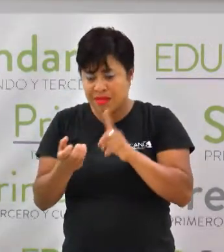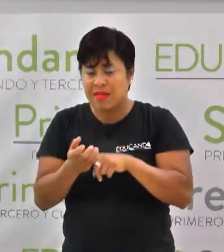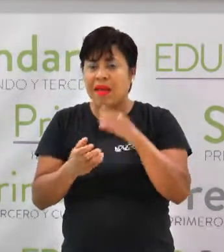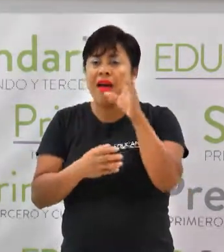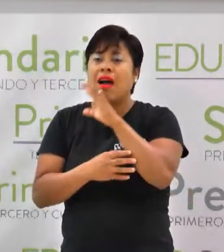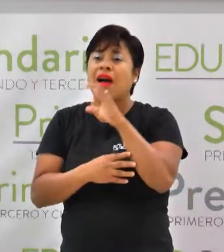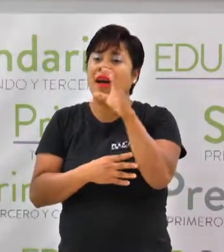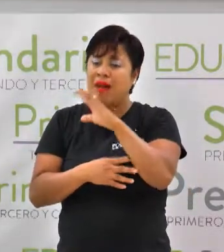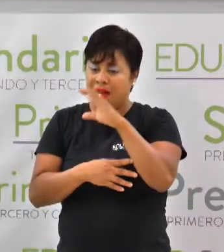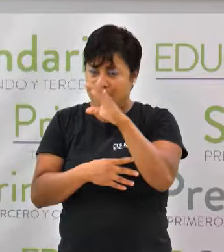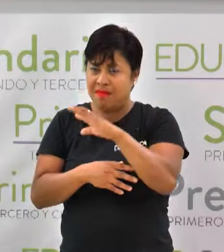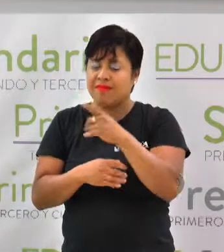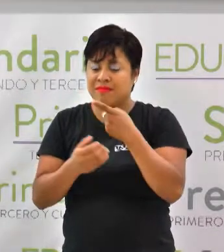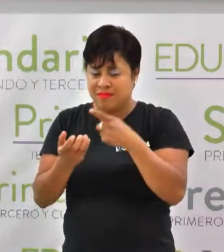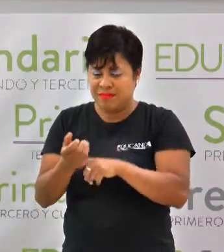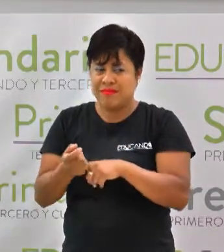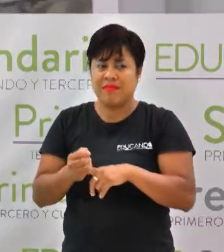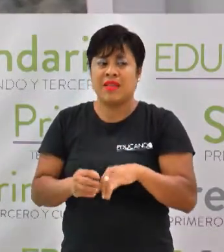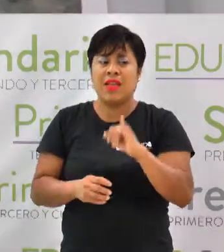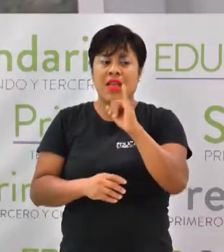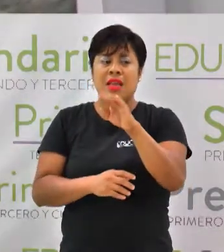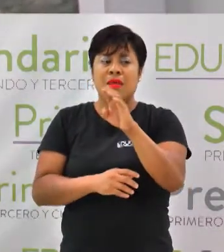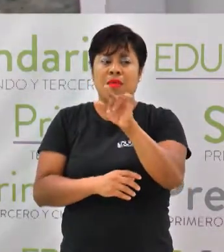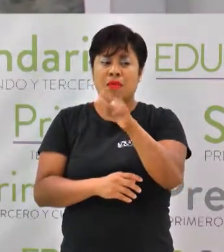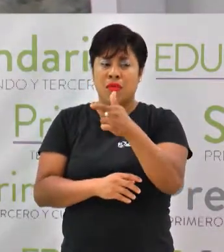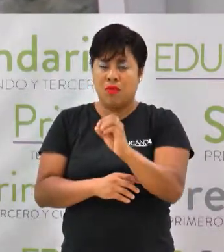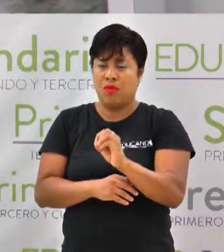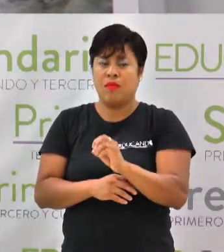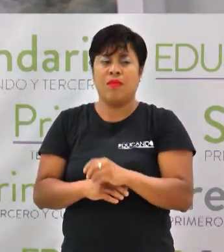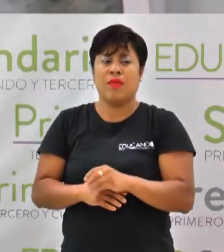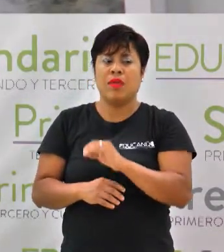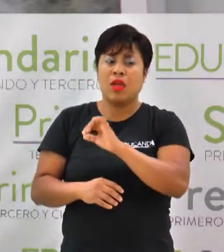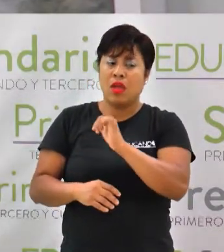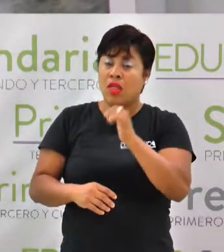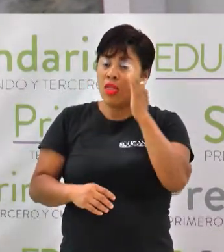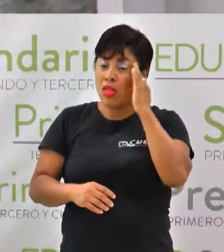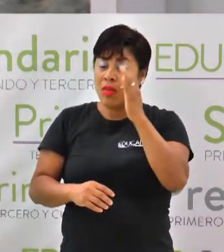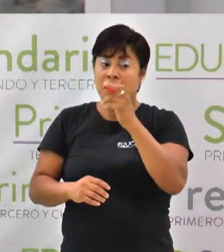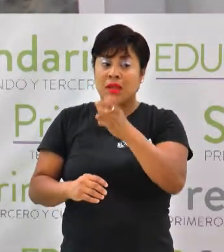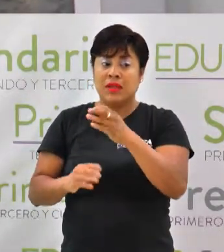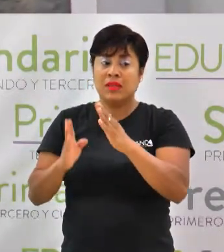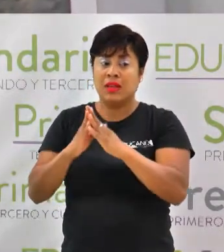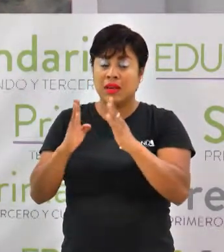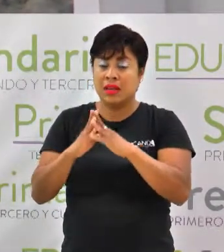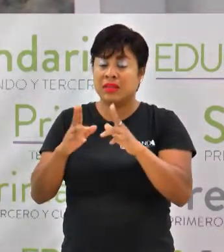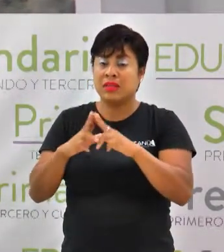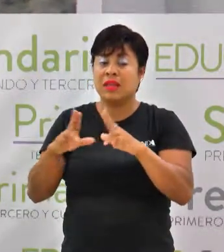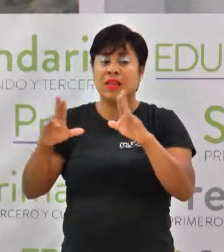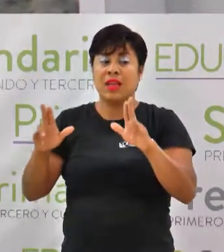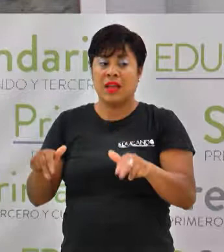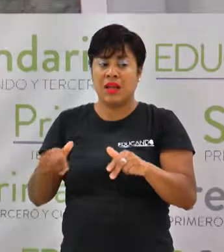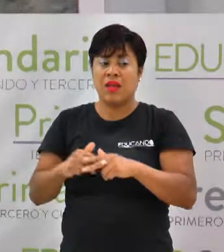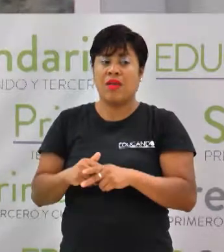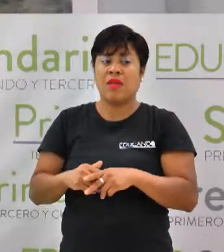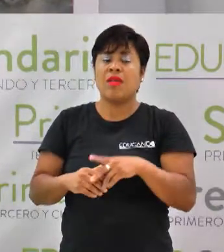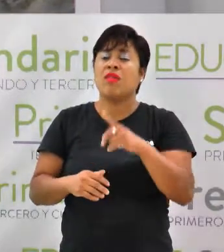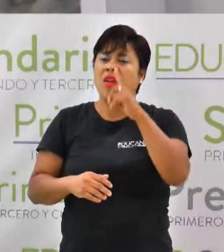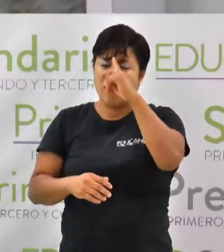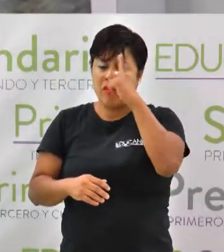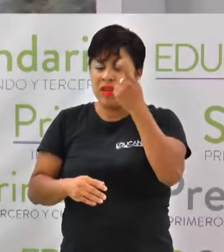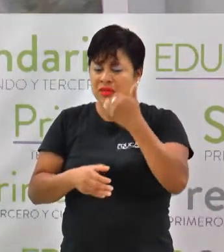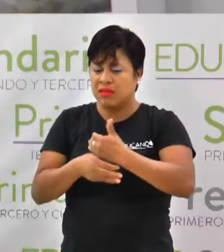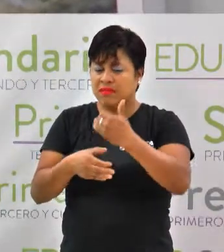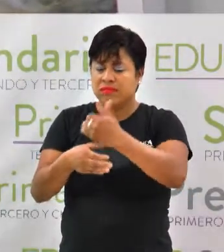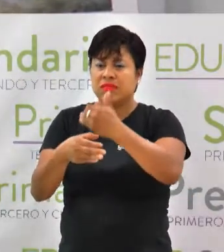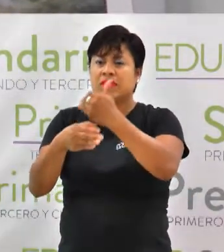logra conservar el calor dentro del iglú. En otros tiempos, estas casas de hielo de